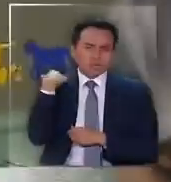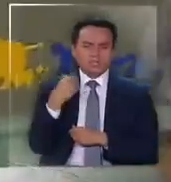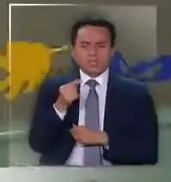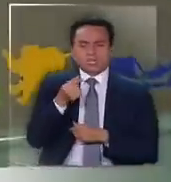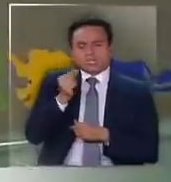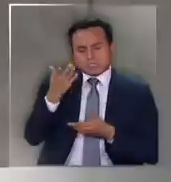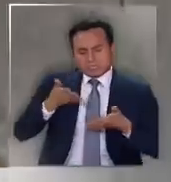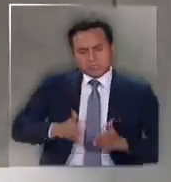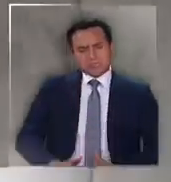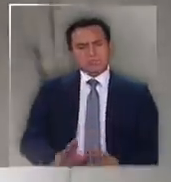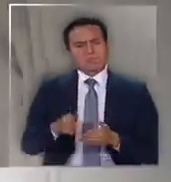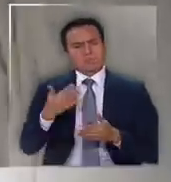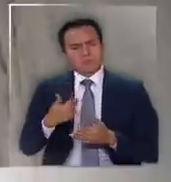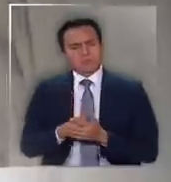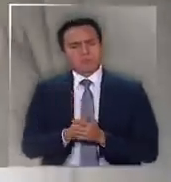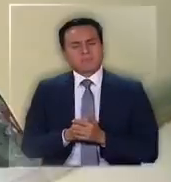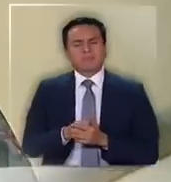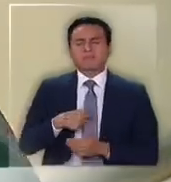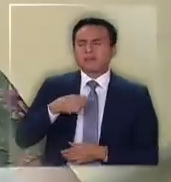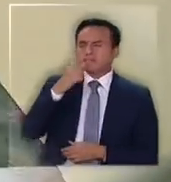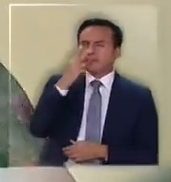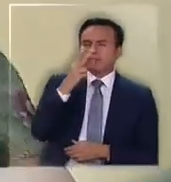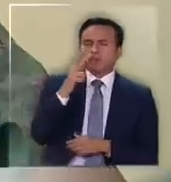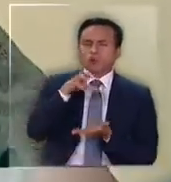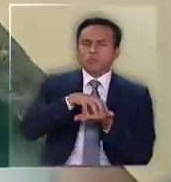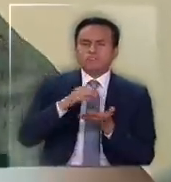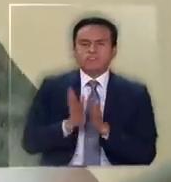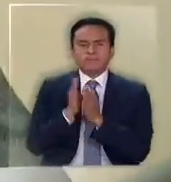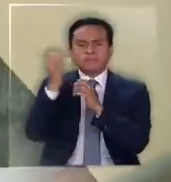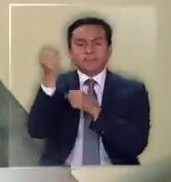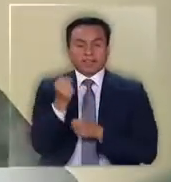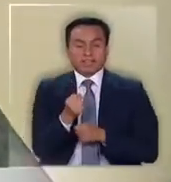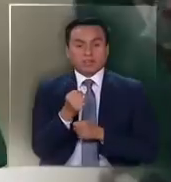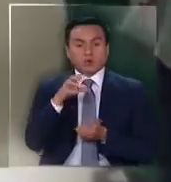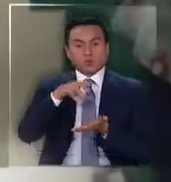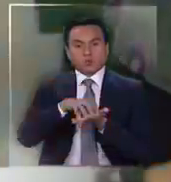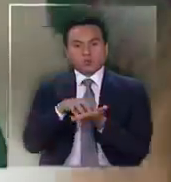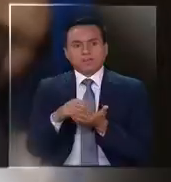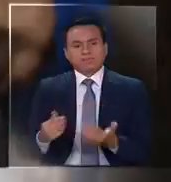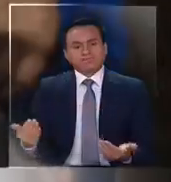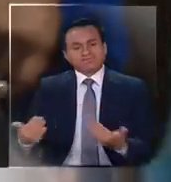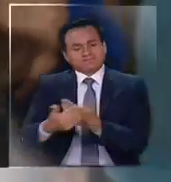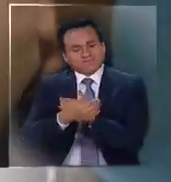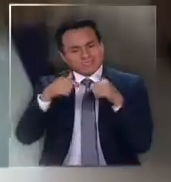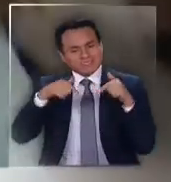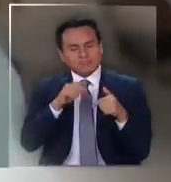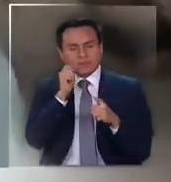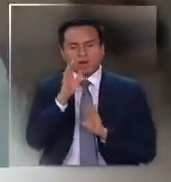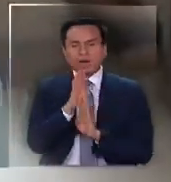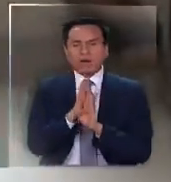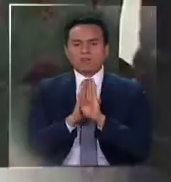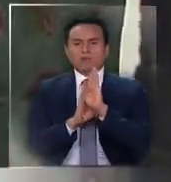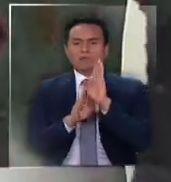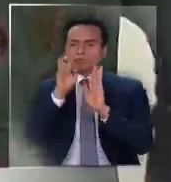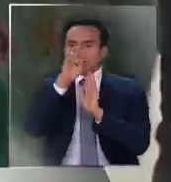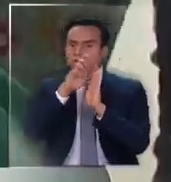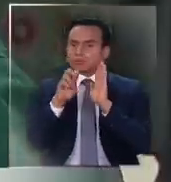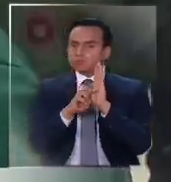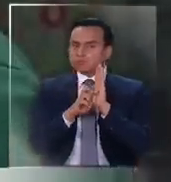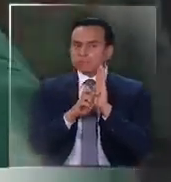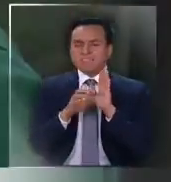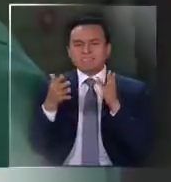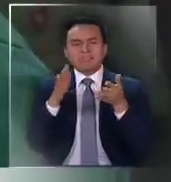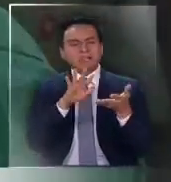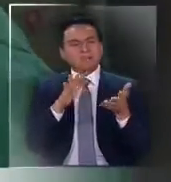recién nacido. A mí me parece que la comuna de San Miguel, que es la comuna que nos abriga, hemos desarrollado proyectos, o sea